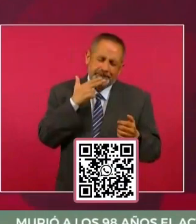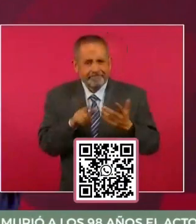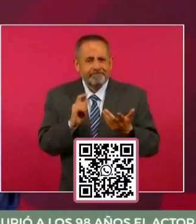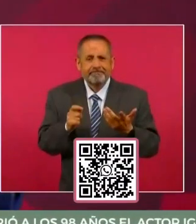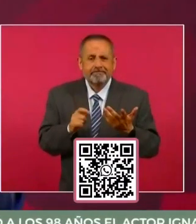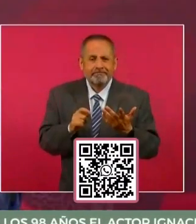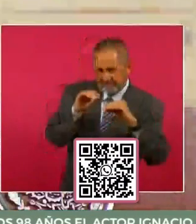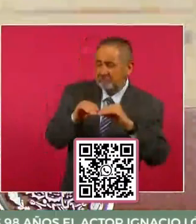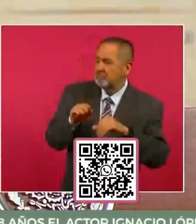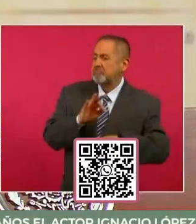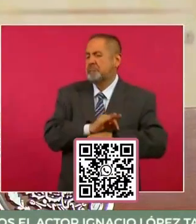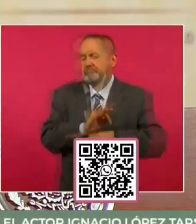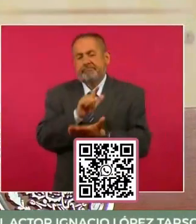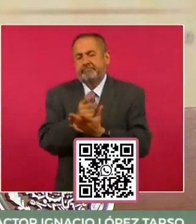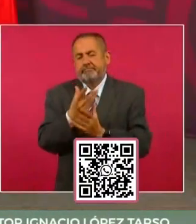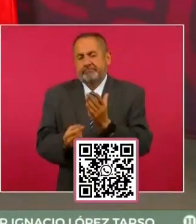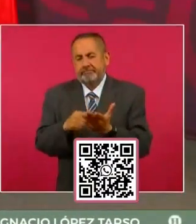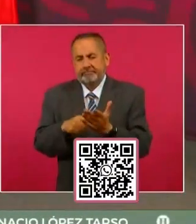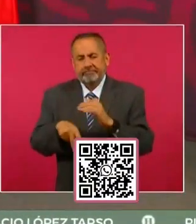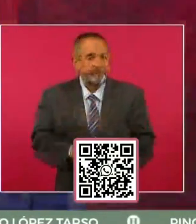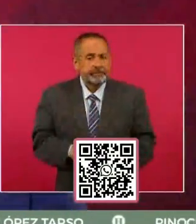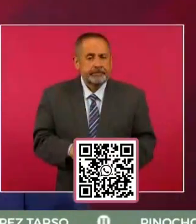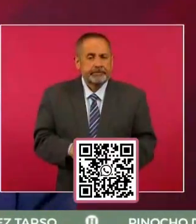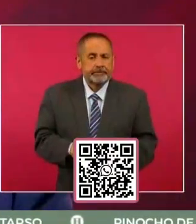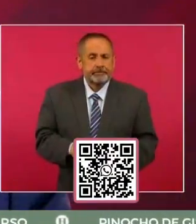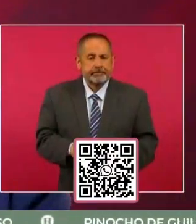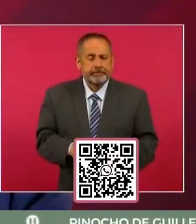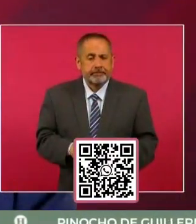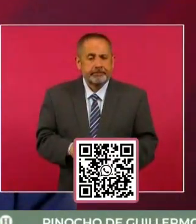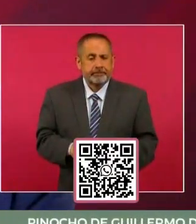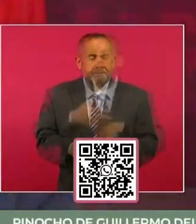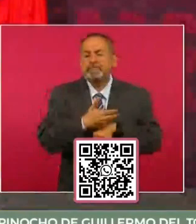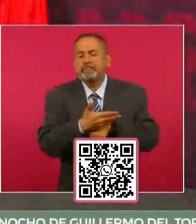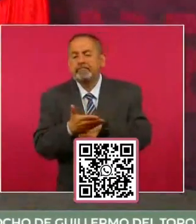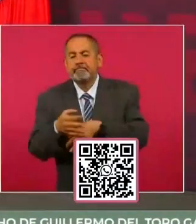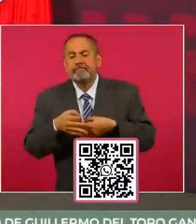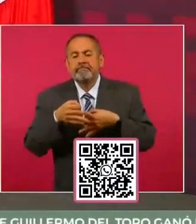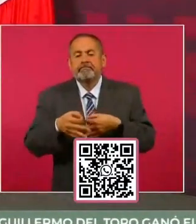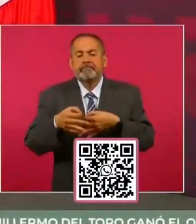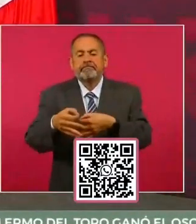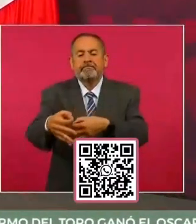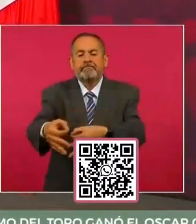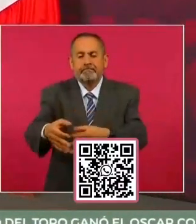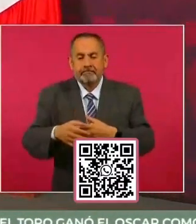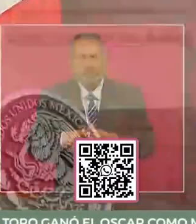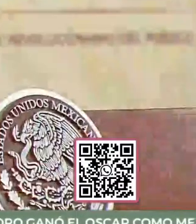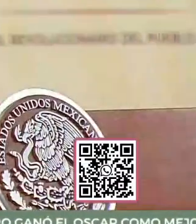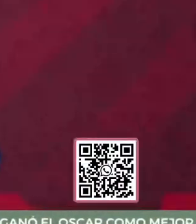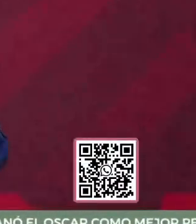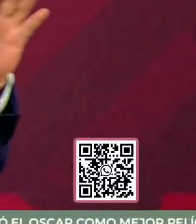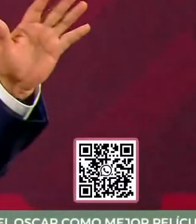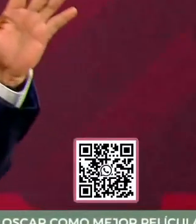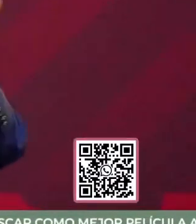utilizan estas tácticas legales o legaloides para ganar tiempo. Son tácticas dilatorias.